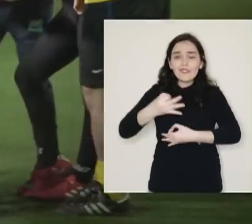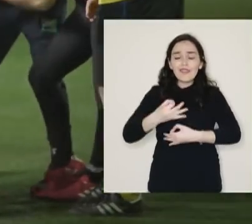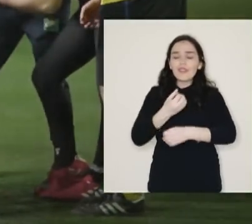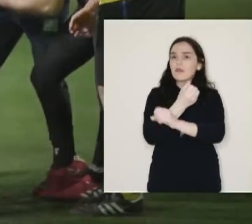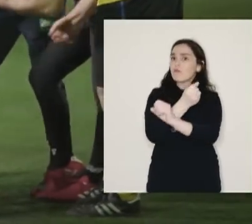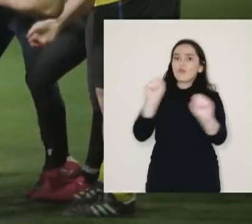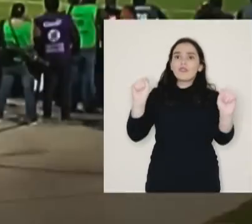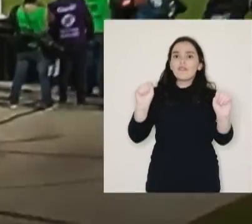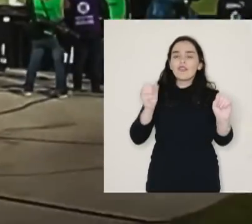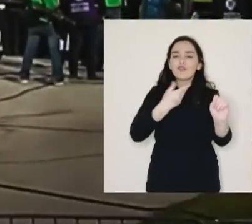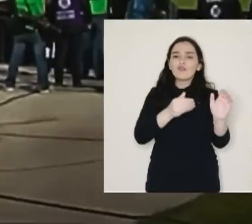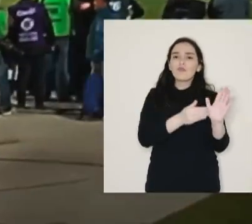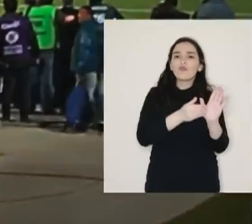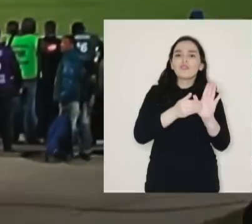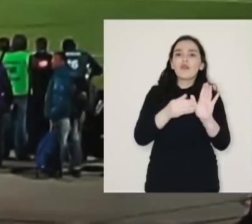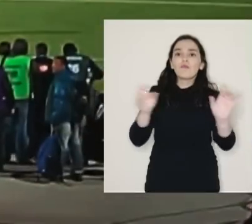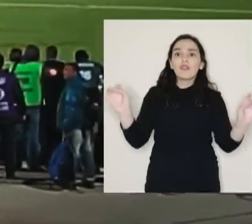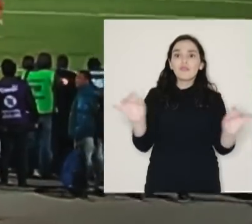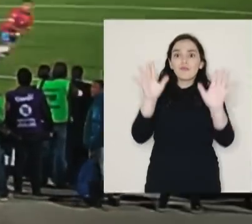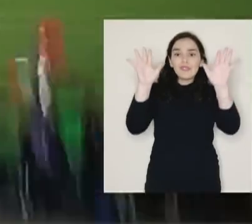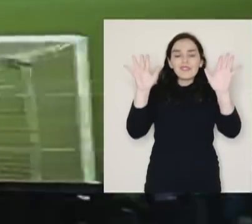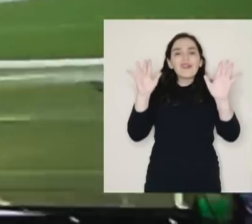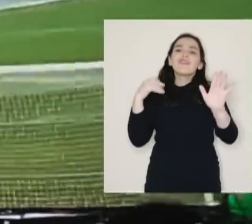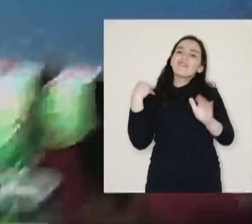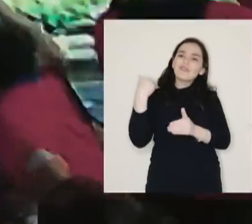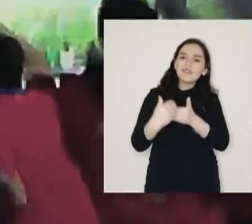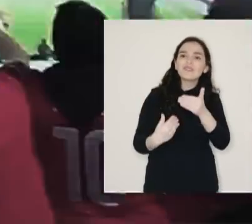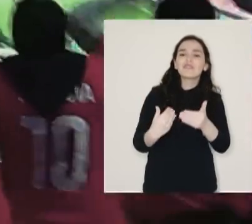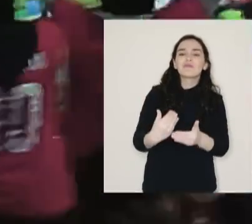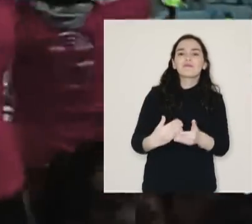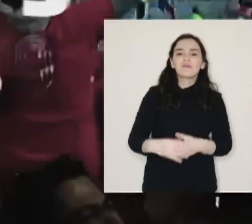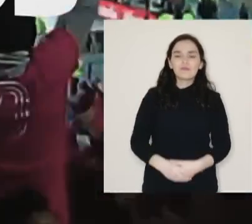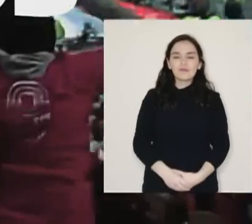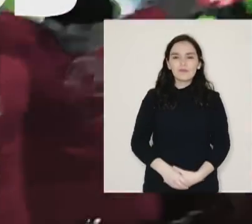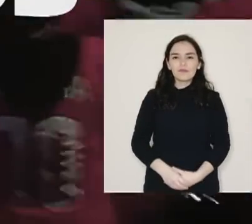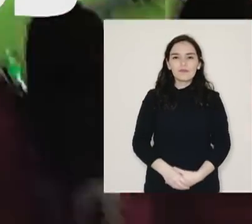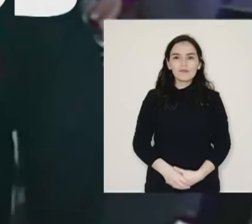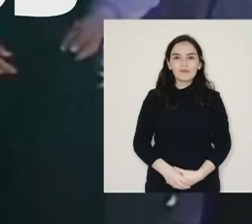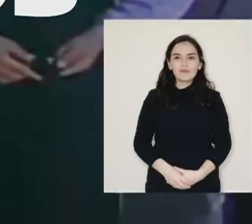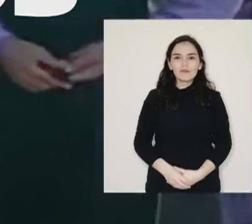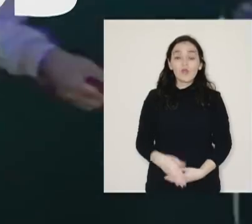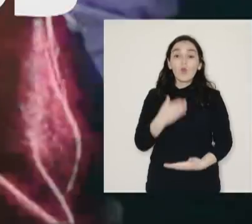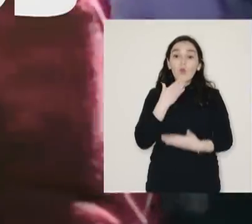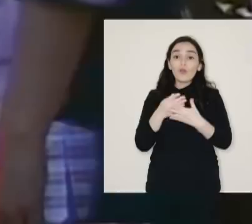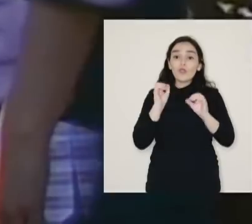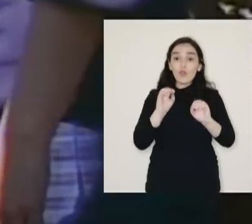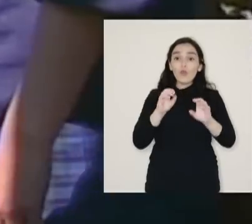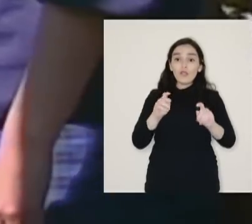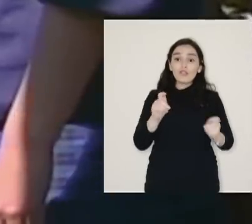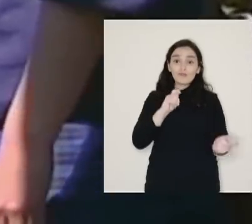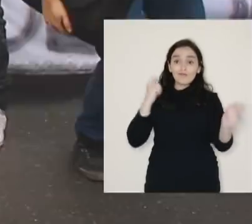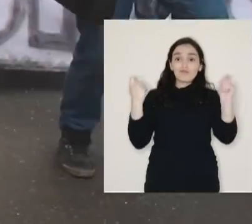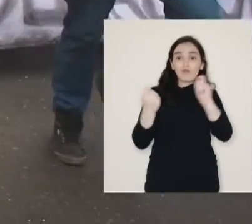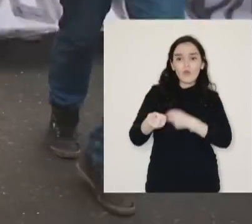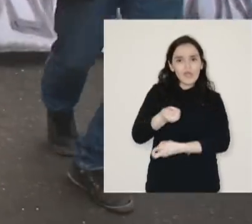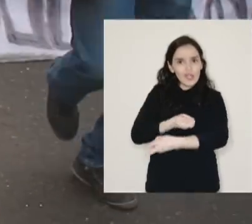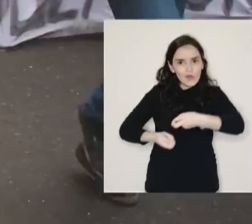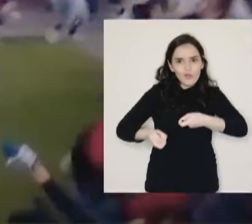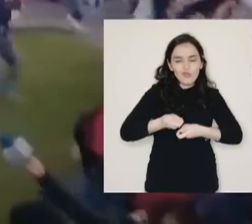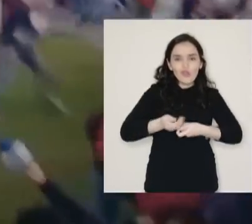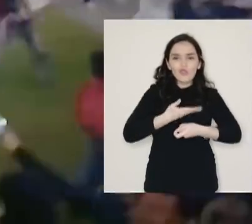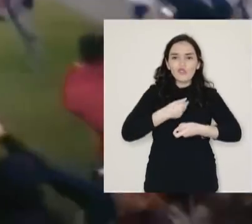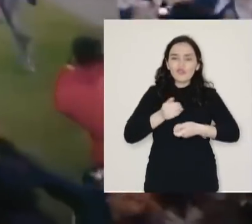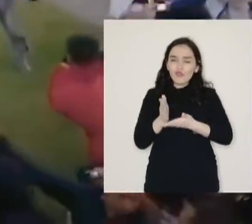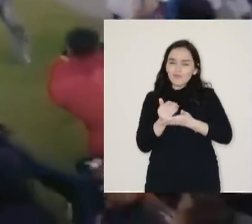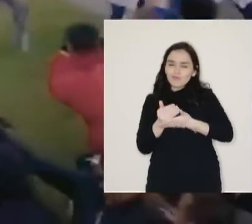Cuando todos decían que era imposible, dimos la sorpresa y avanzamos. Cuando hicieron de la educación un